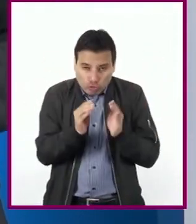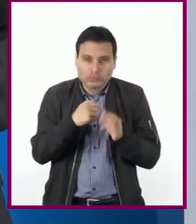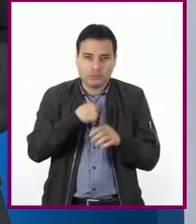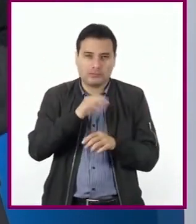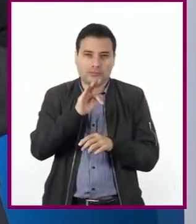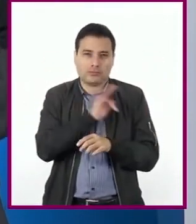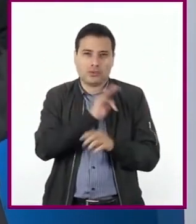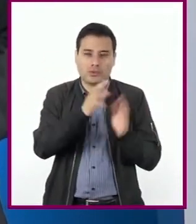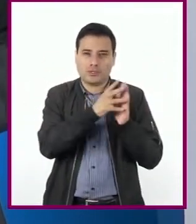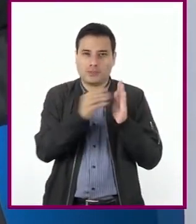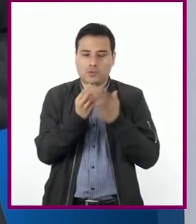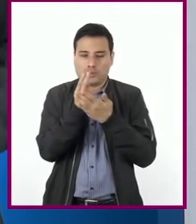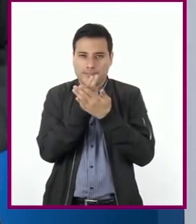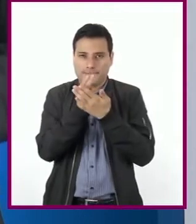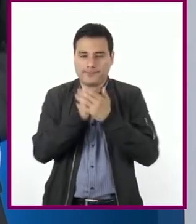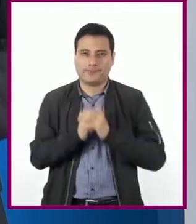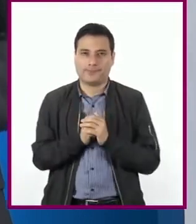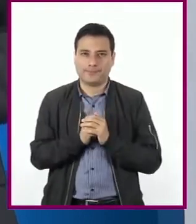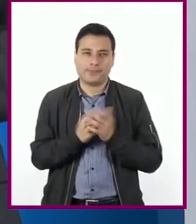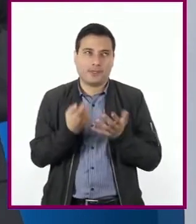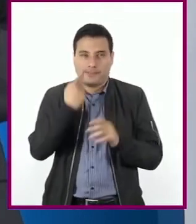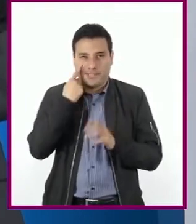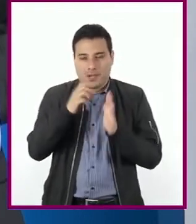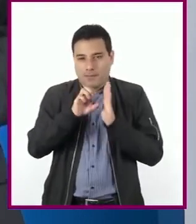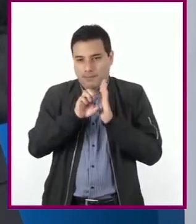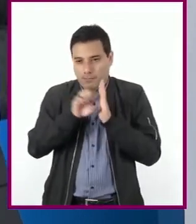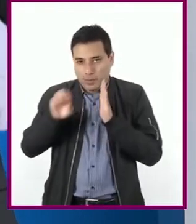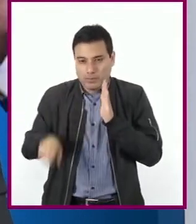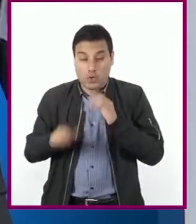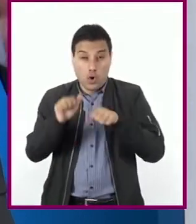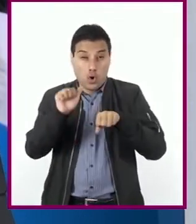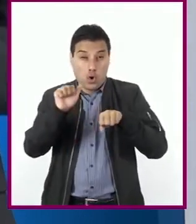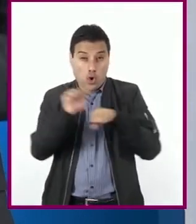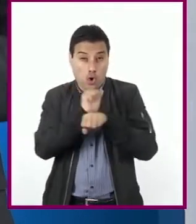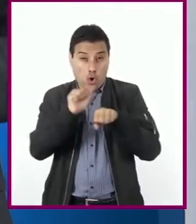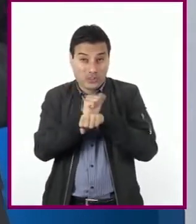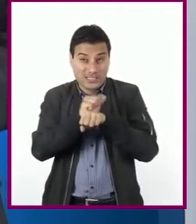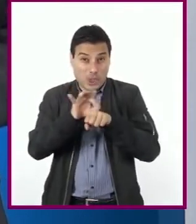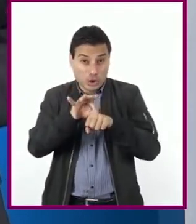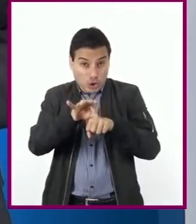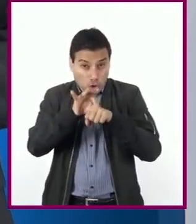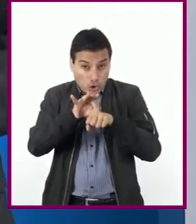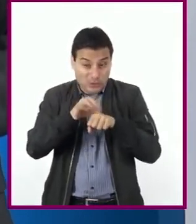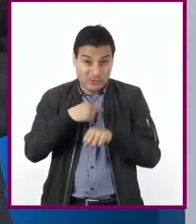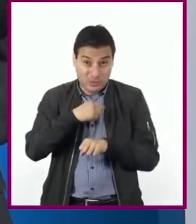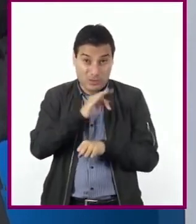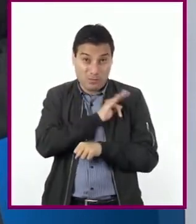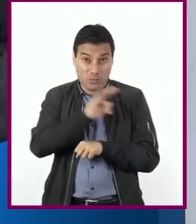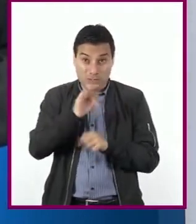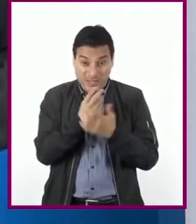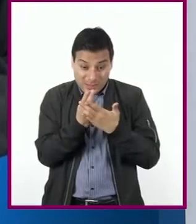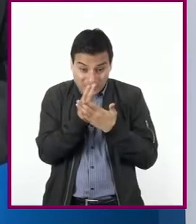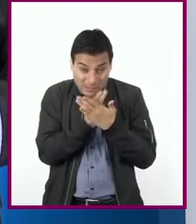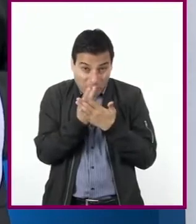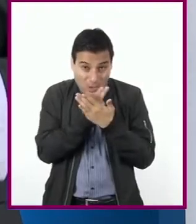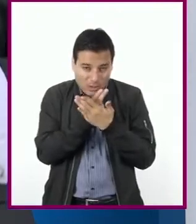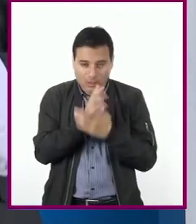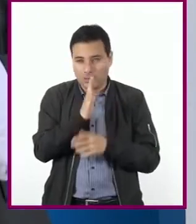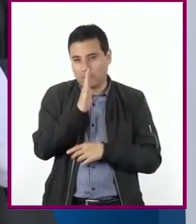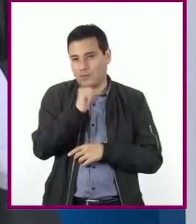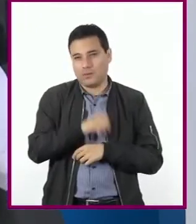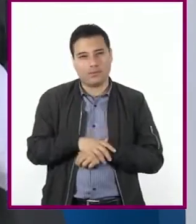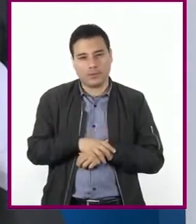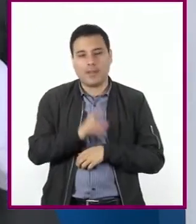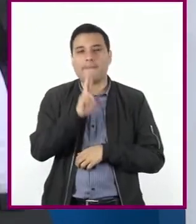reales. Por ejemplo, no podríamos dibujar un carro de tamaño real en el pizarrón porque no cabe, por lo que usamos